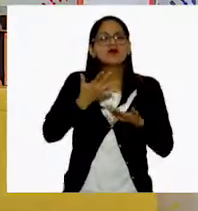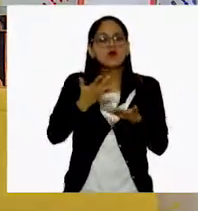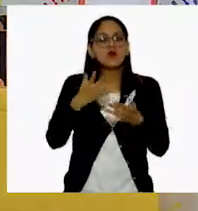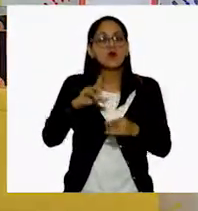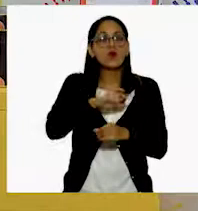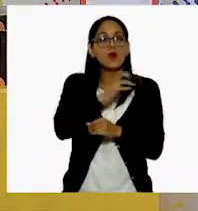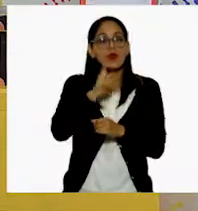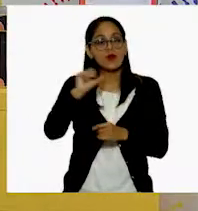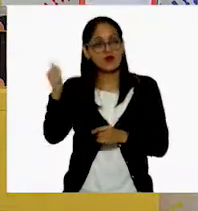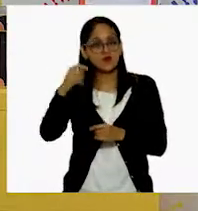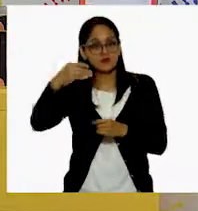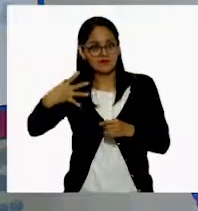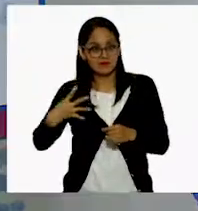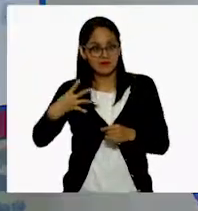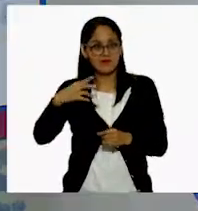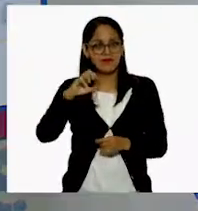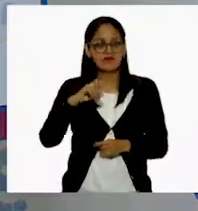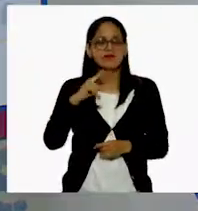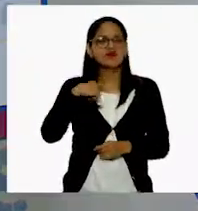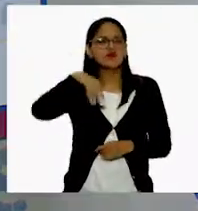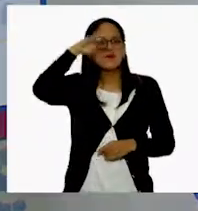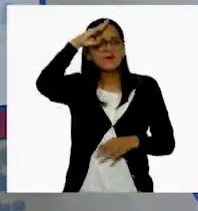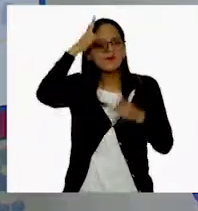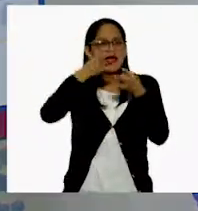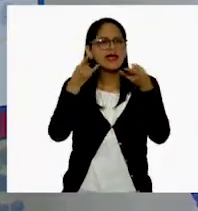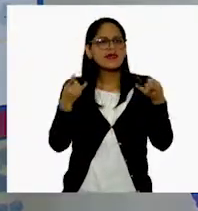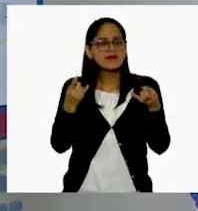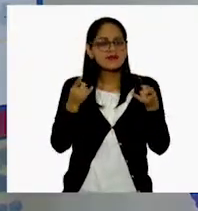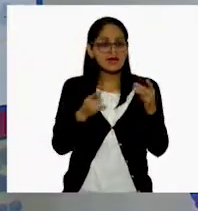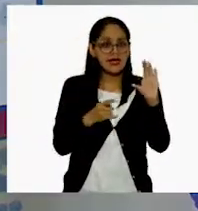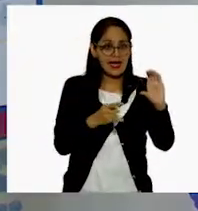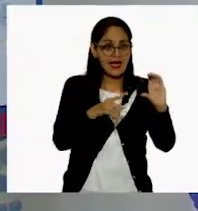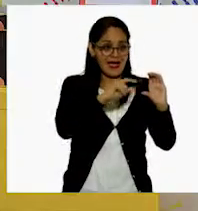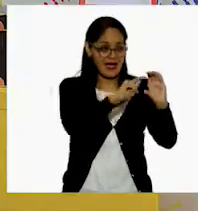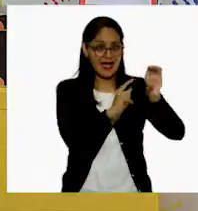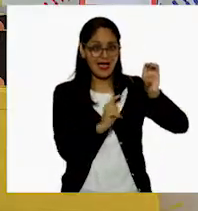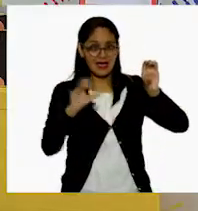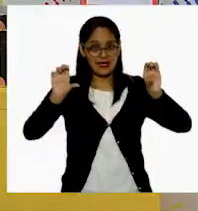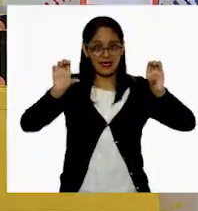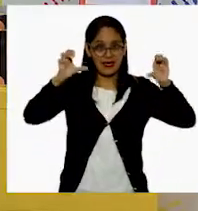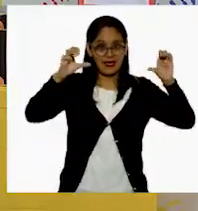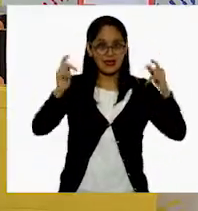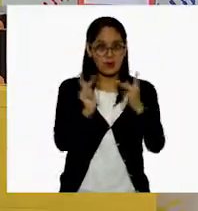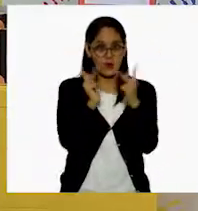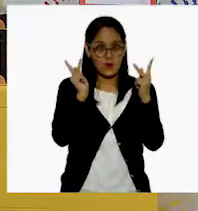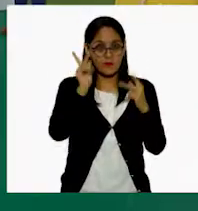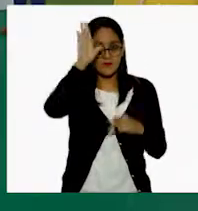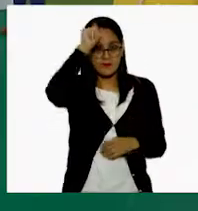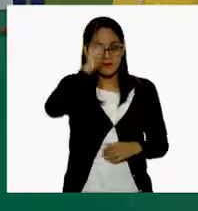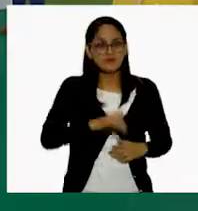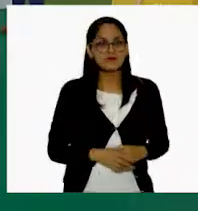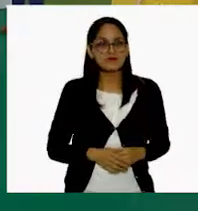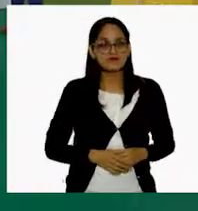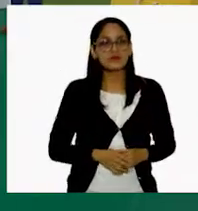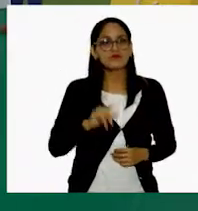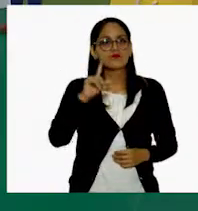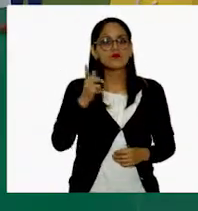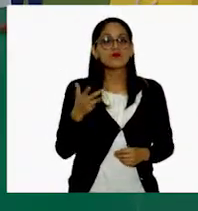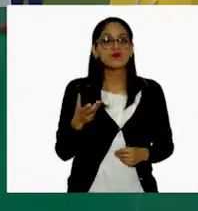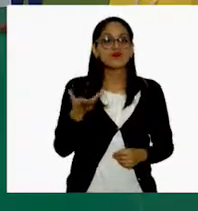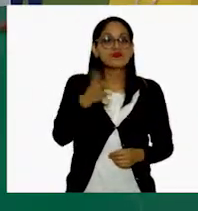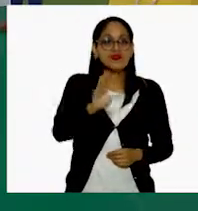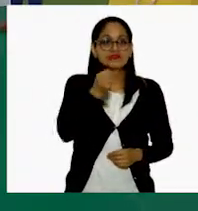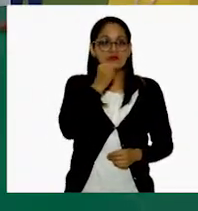elementos del otro lado. Ajá. Pensemos en una historia con base en las dos caras del dado, ¿ok? Okay. Solo tendremos 10